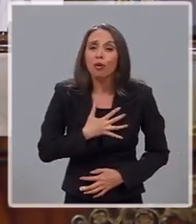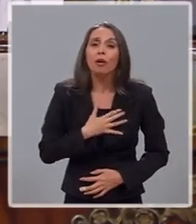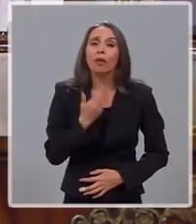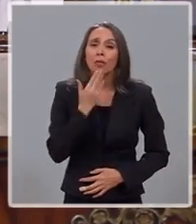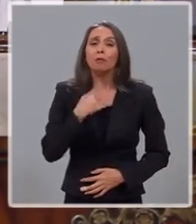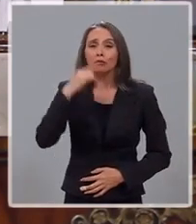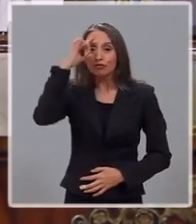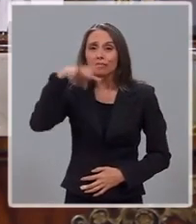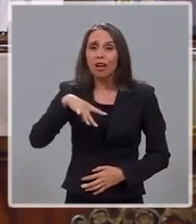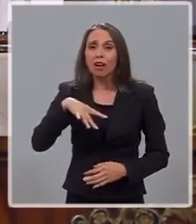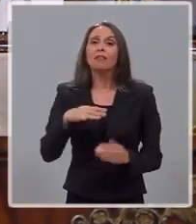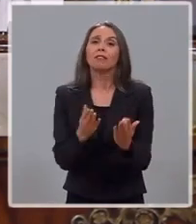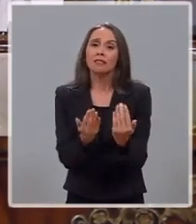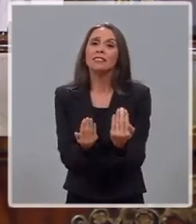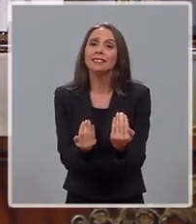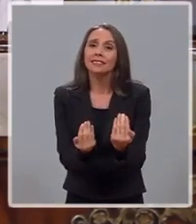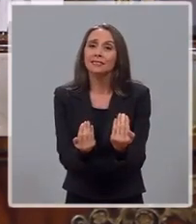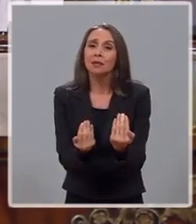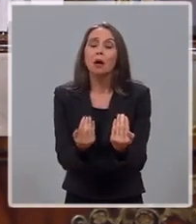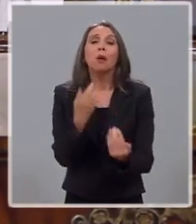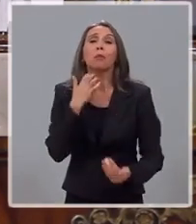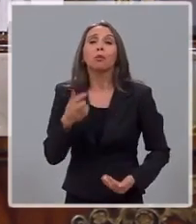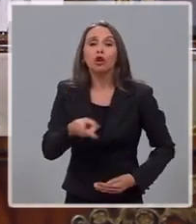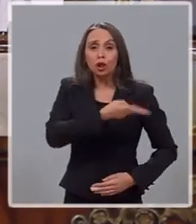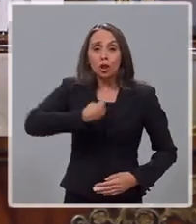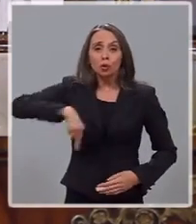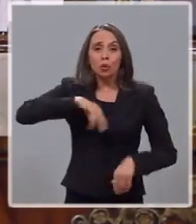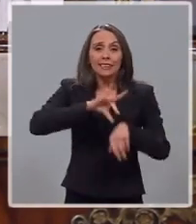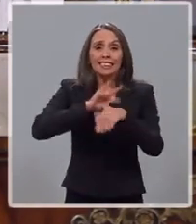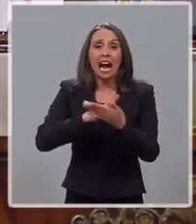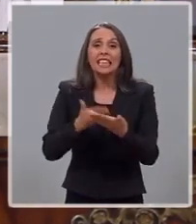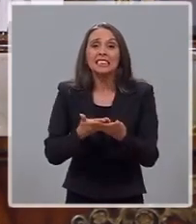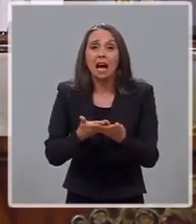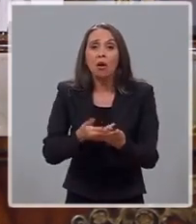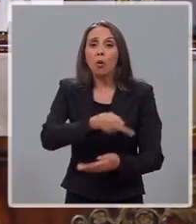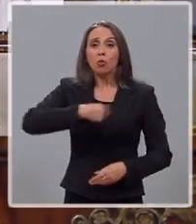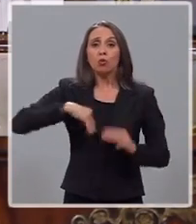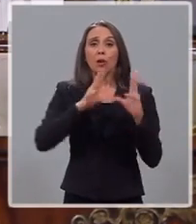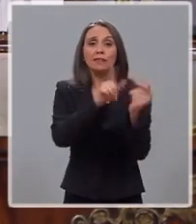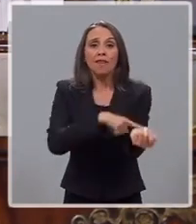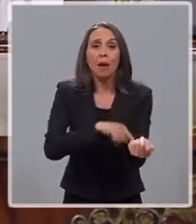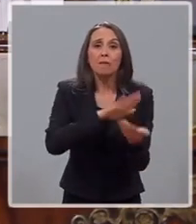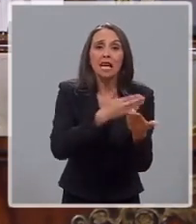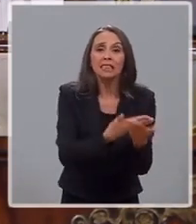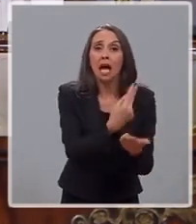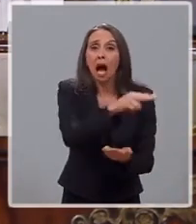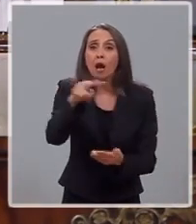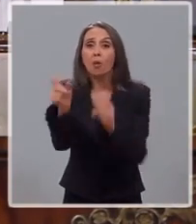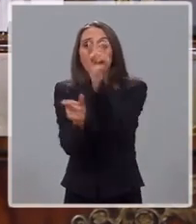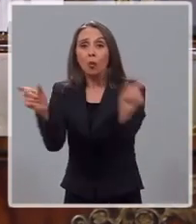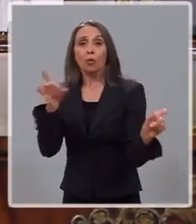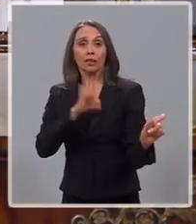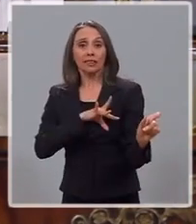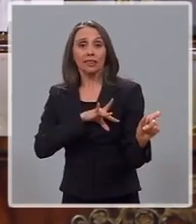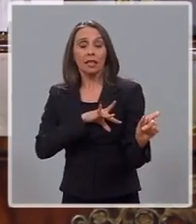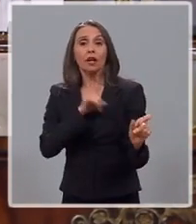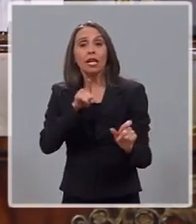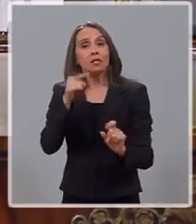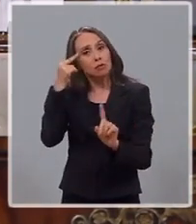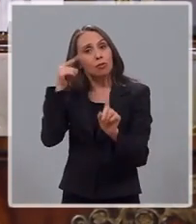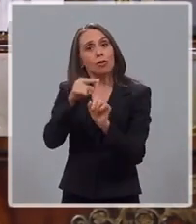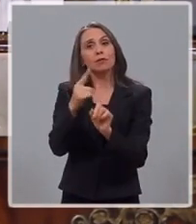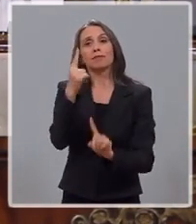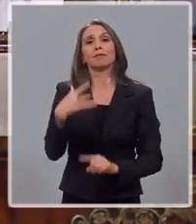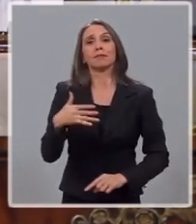sé que es necesario porque nuestra salud y la de nuestras familias y las de nuestros compatriotas lo que está en